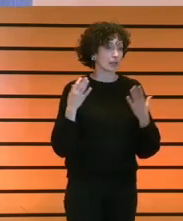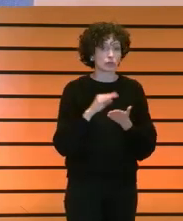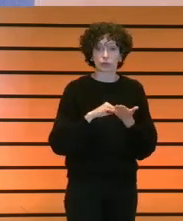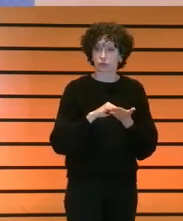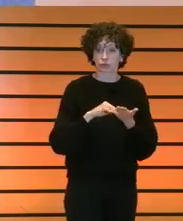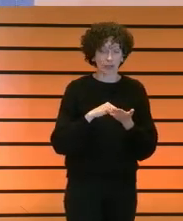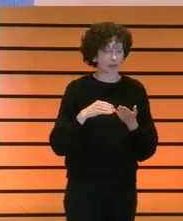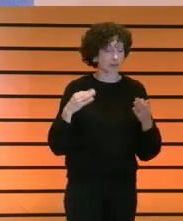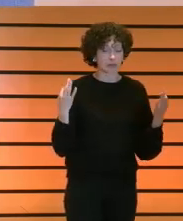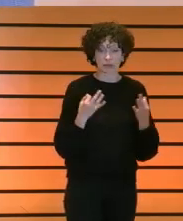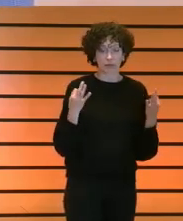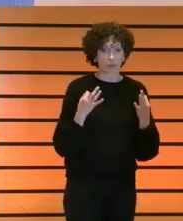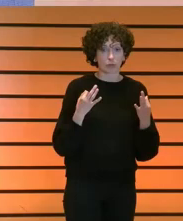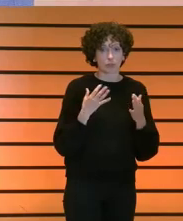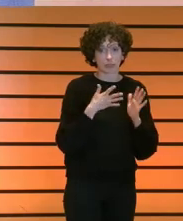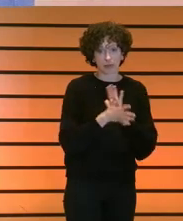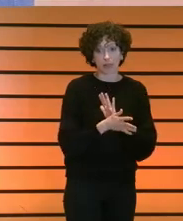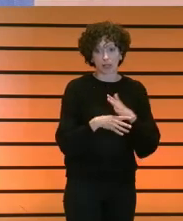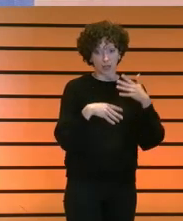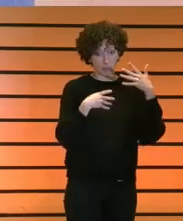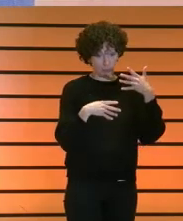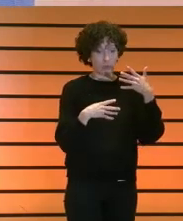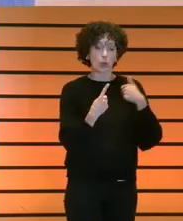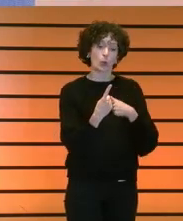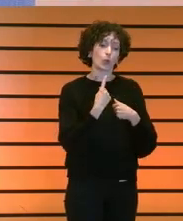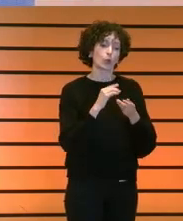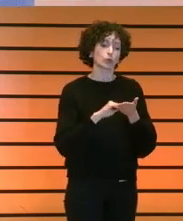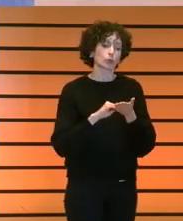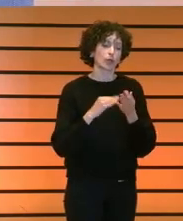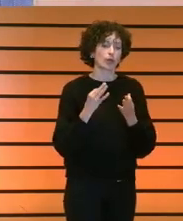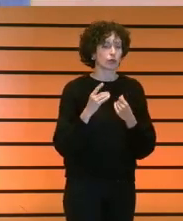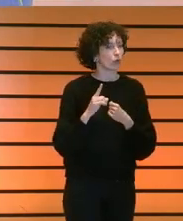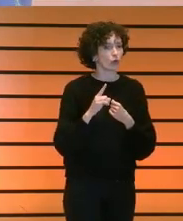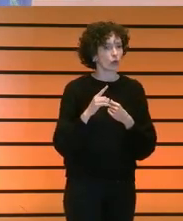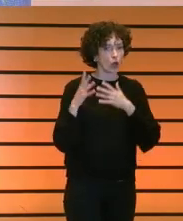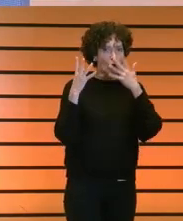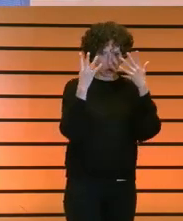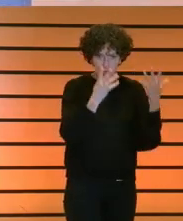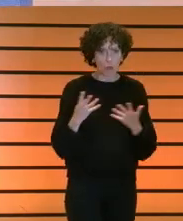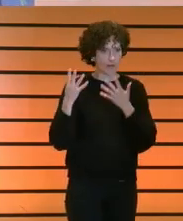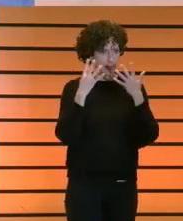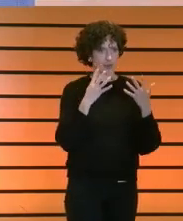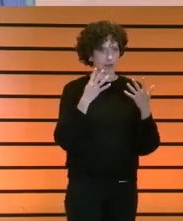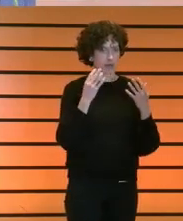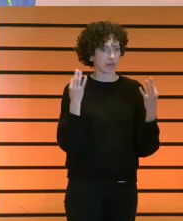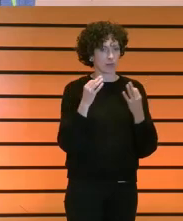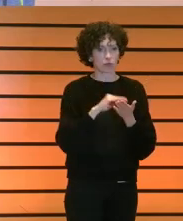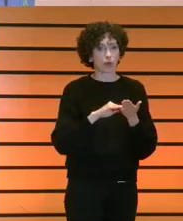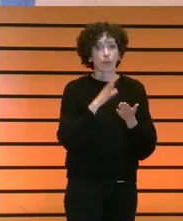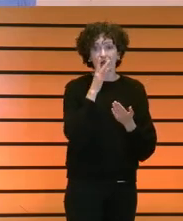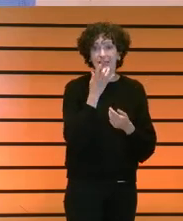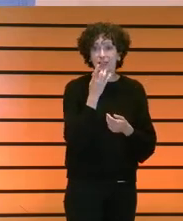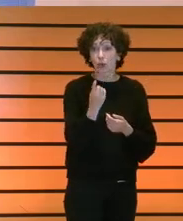Y no tenemos que solventar solamente uno de esos desafíos ambientales, tenemos que solventar los 9. Porque si dejamos uno de ellos